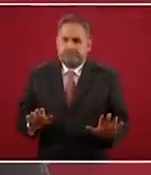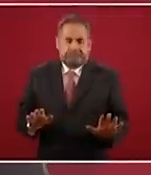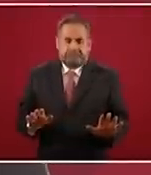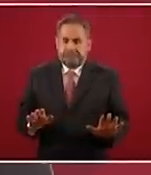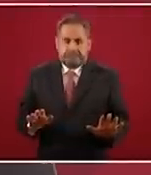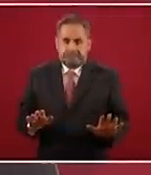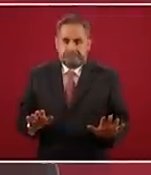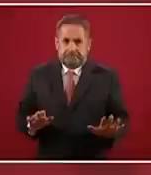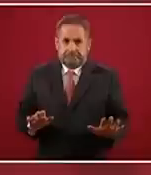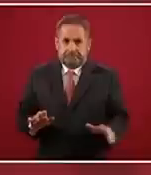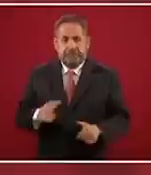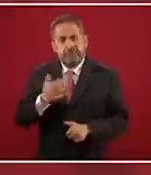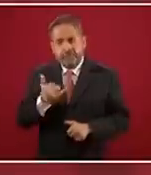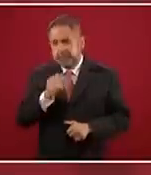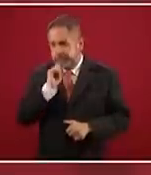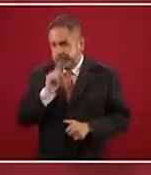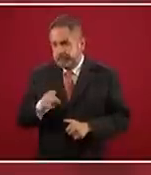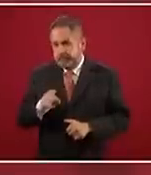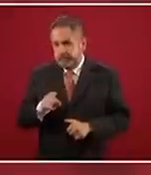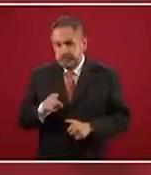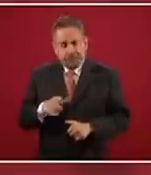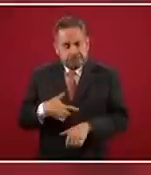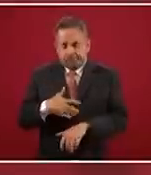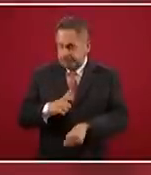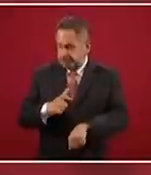y es tiempo